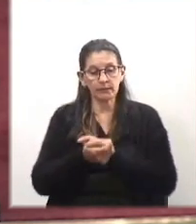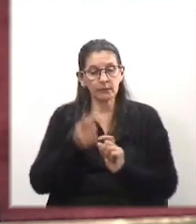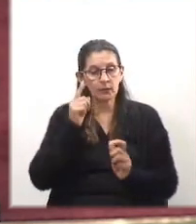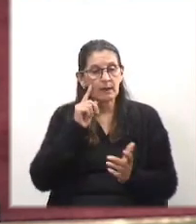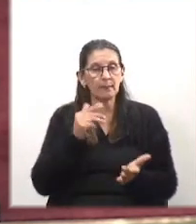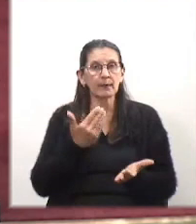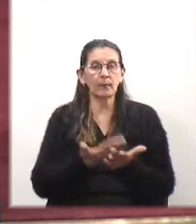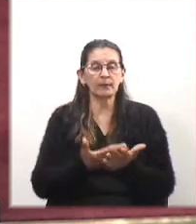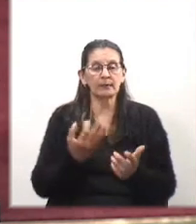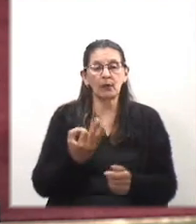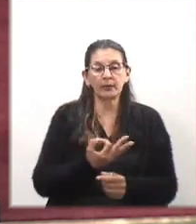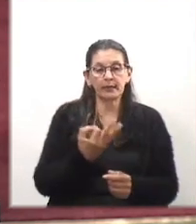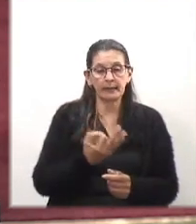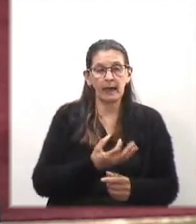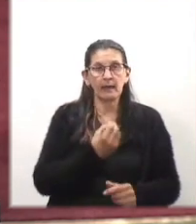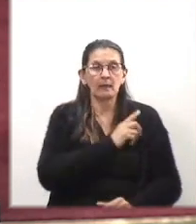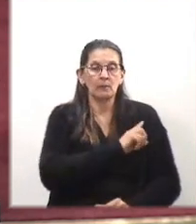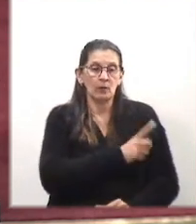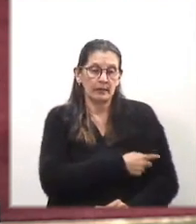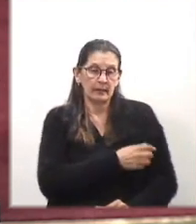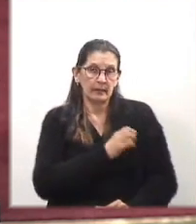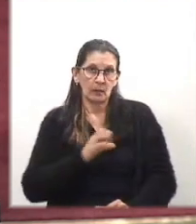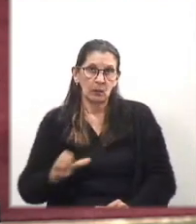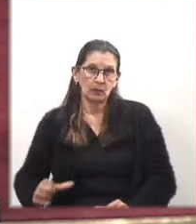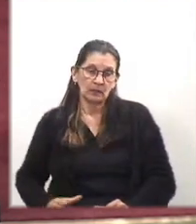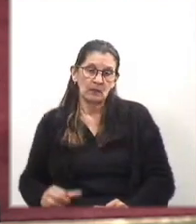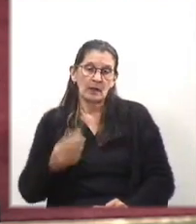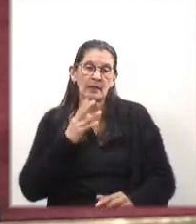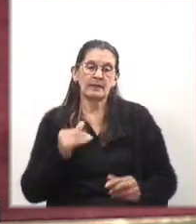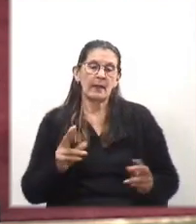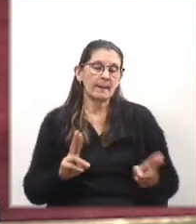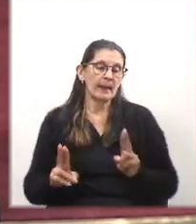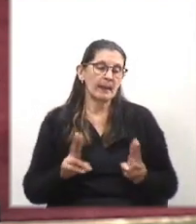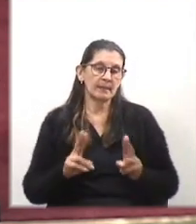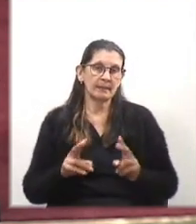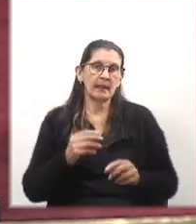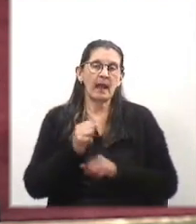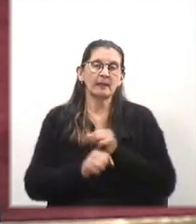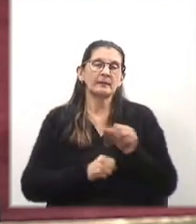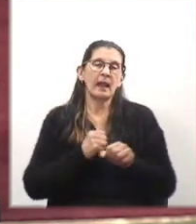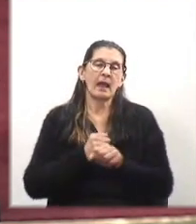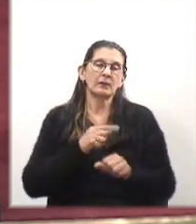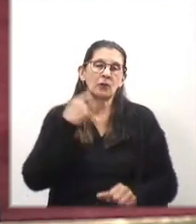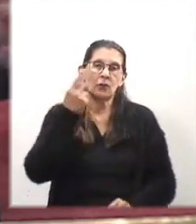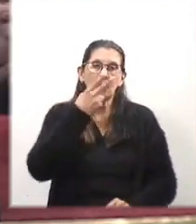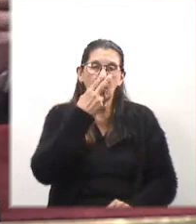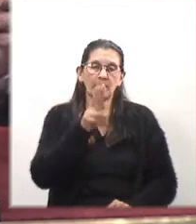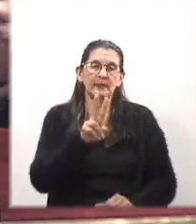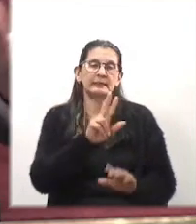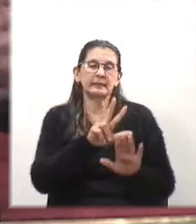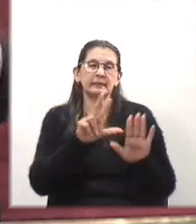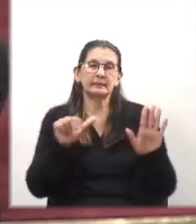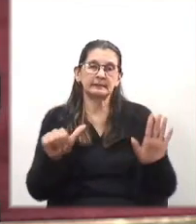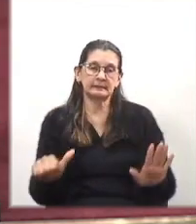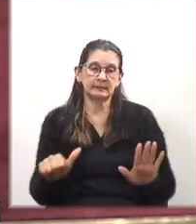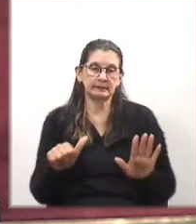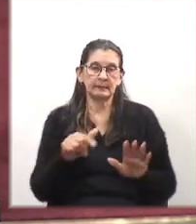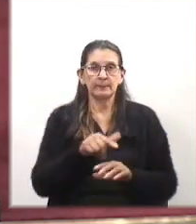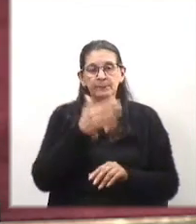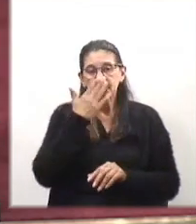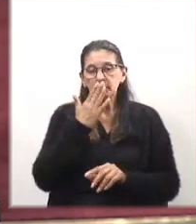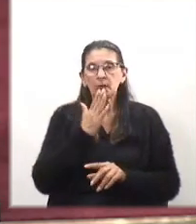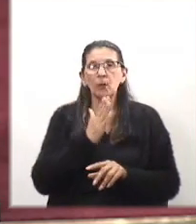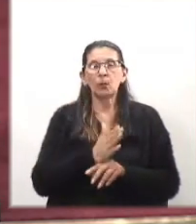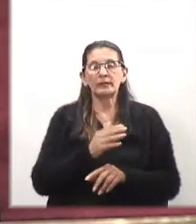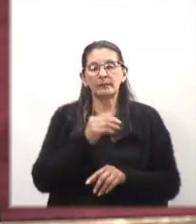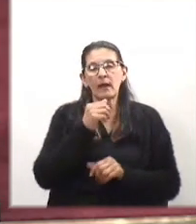propuesta original del Poder Ejecutivo que limitaba la asistencia financiera hasta el año 2036, llevándola en última